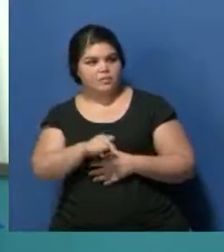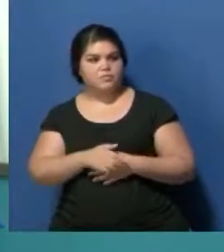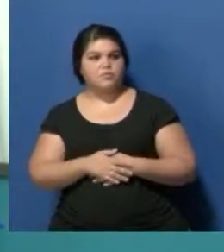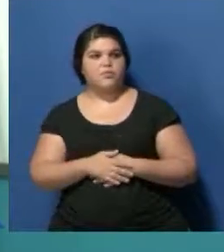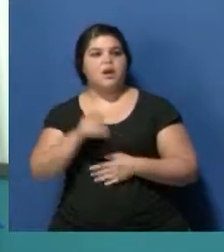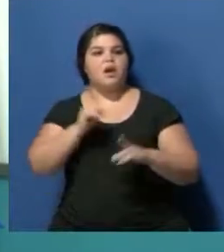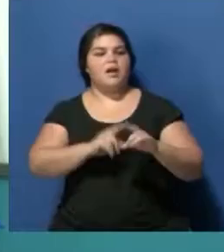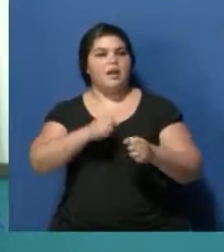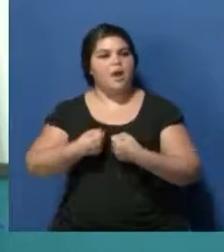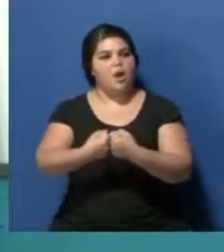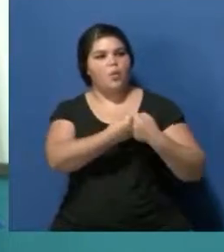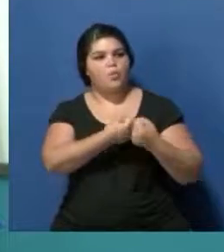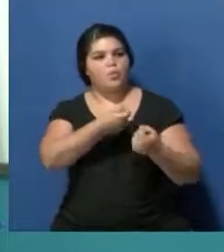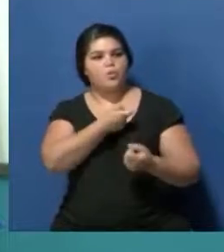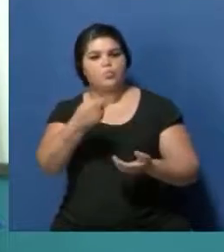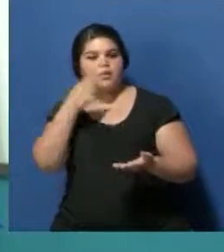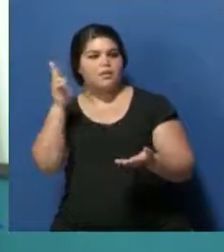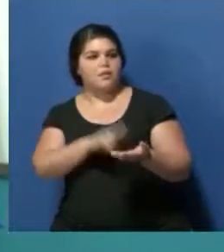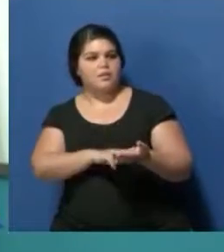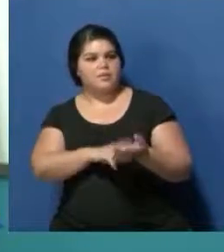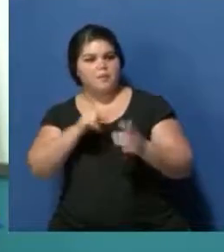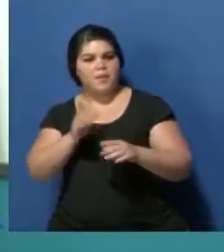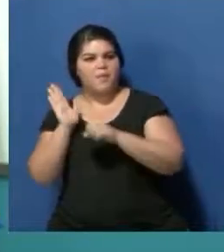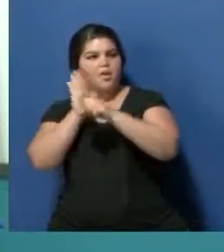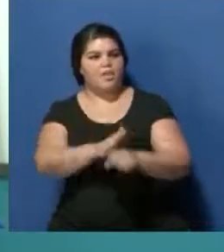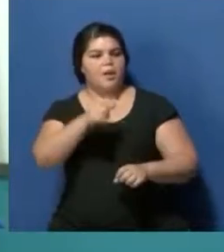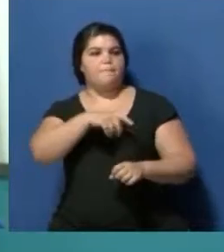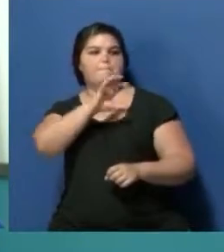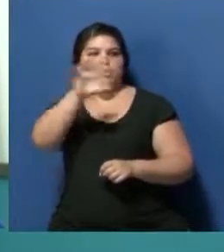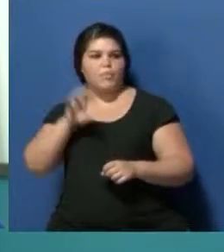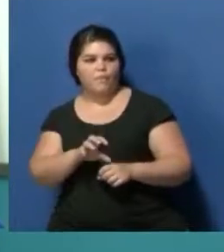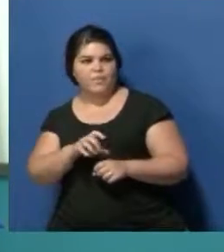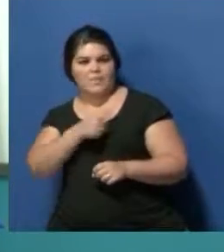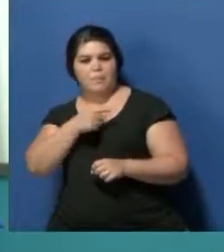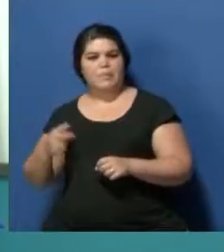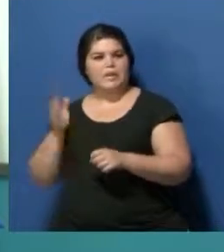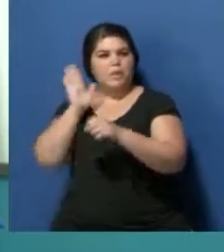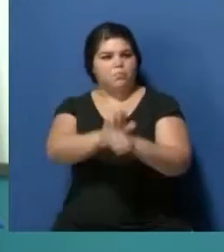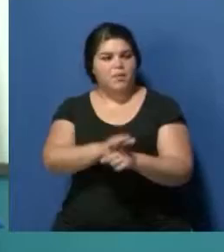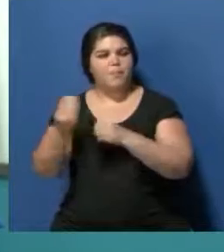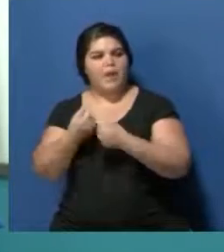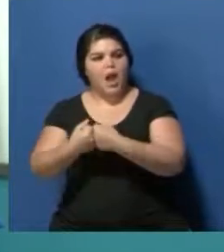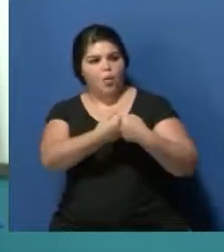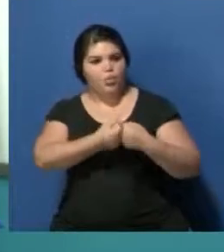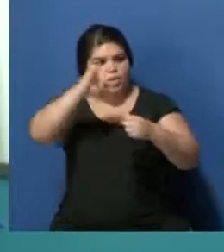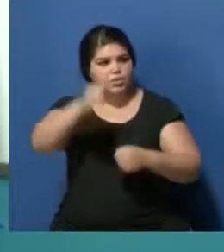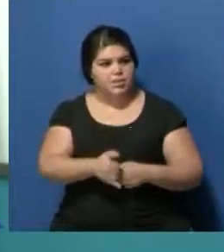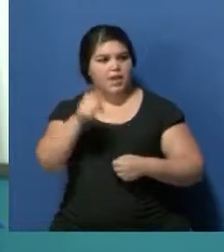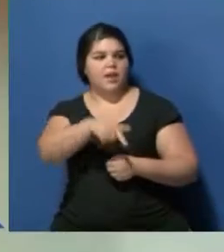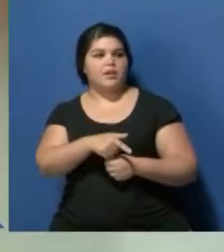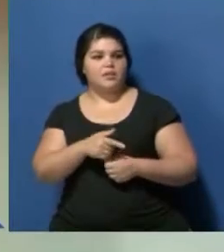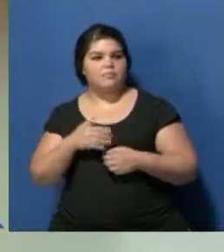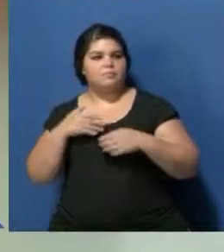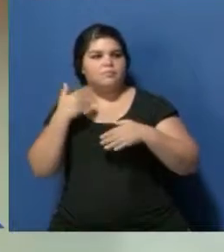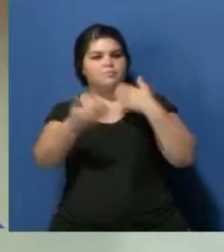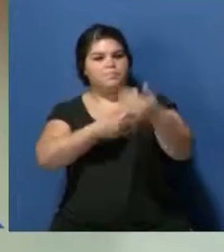por ganancias tiene que ver con la presión hecha desde Presidencia a las provincias para poder lograr un acuerdo. ¿Se ha crecido en institucionalidad o la